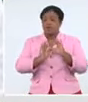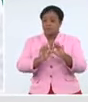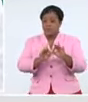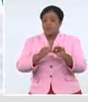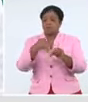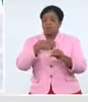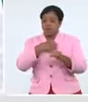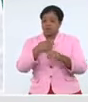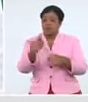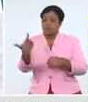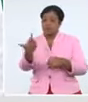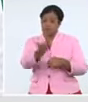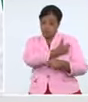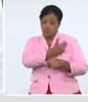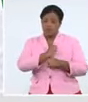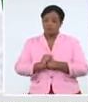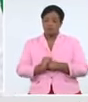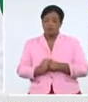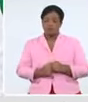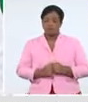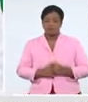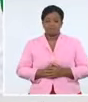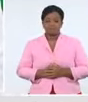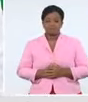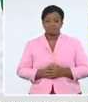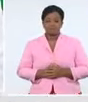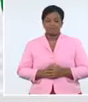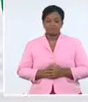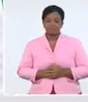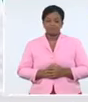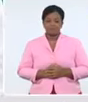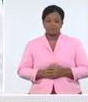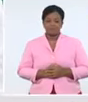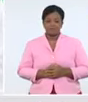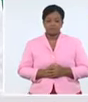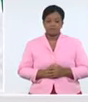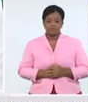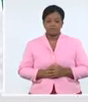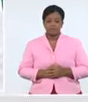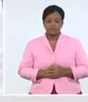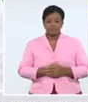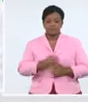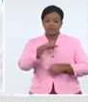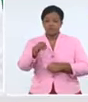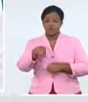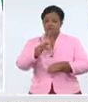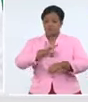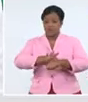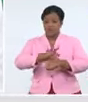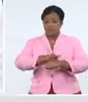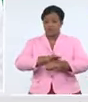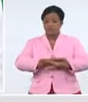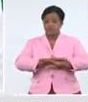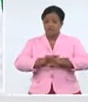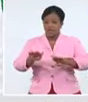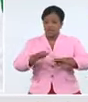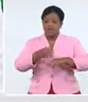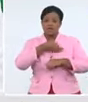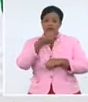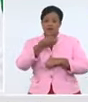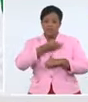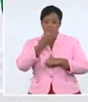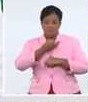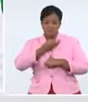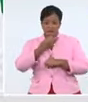vacunación para este tipo de personas, que han sufrido la enfermedad. Y ya estuvimos explicando abordando, o sea, ya